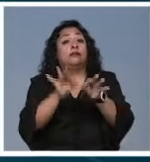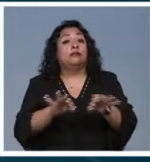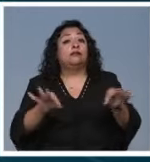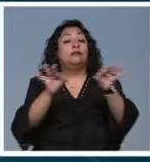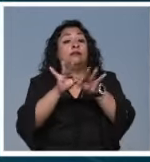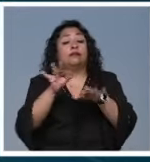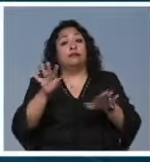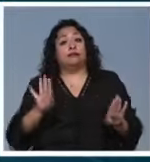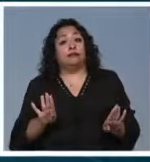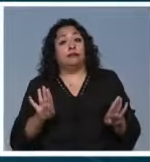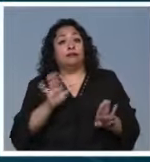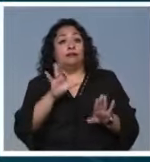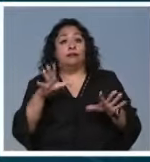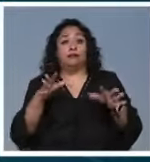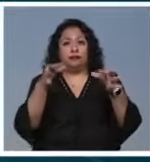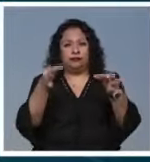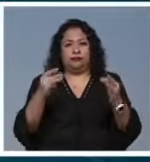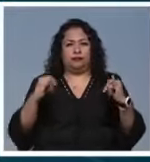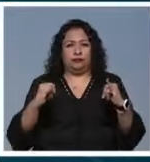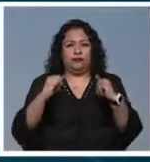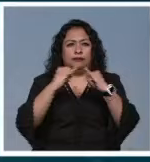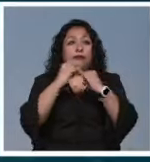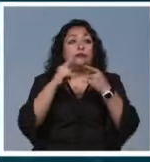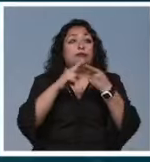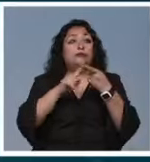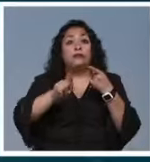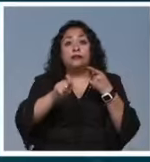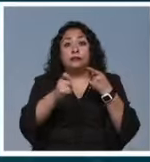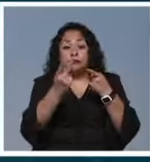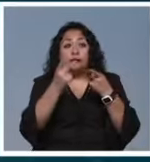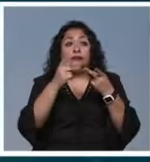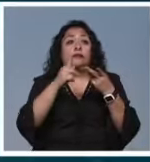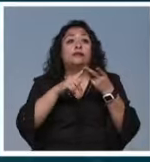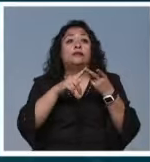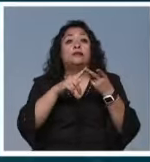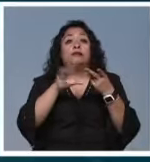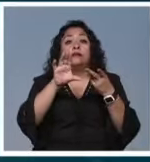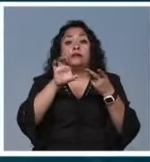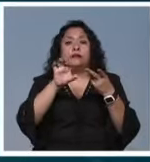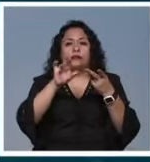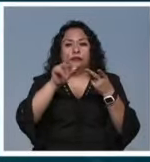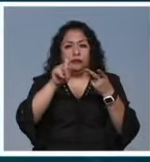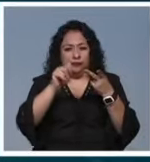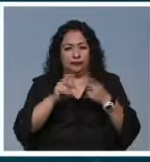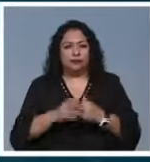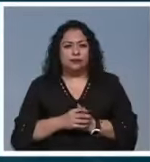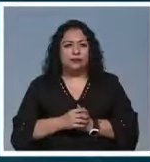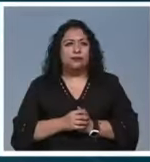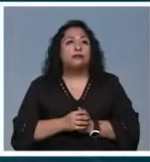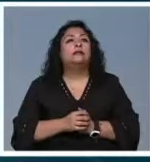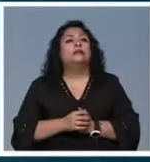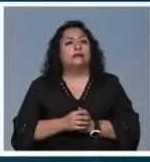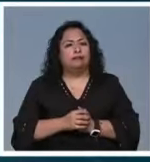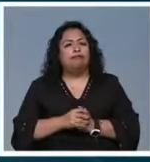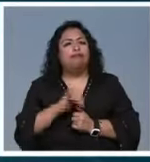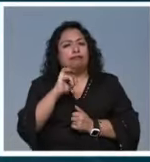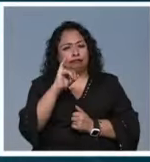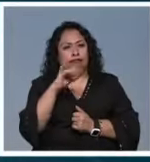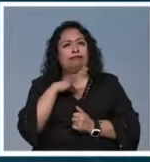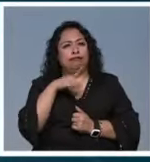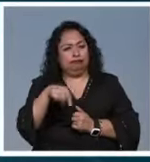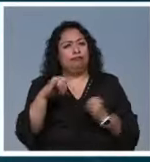distintos rasgos del fundador de instituciones como Canal 22 y el Centro Nacional de las Artes. Sí, es un hombre de instituciones, un